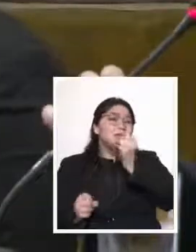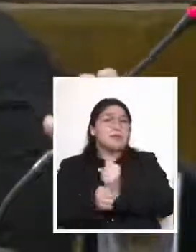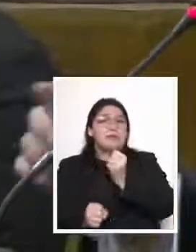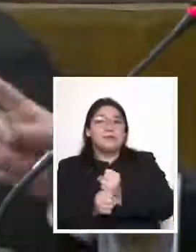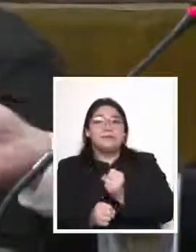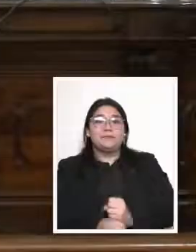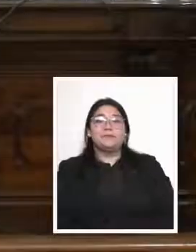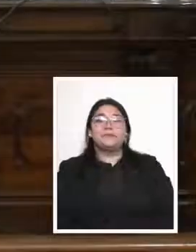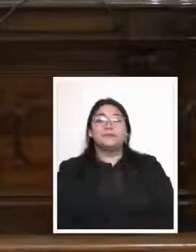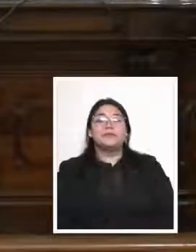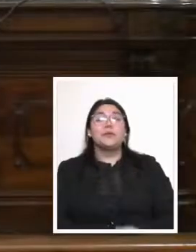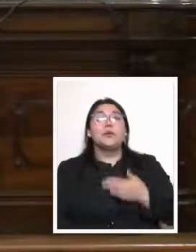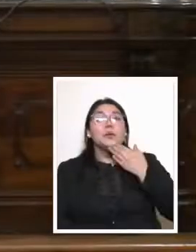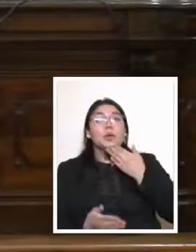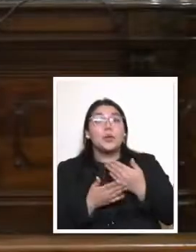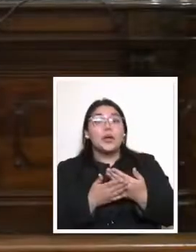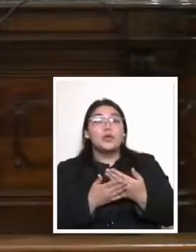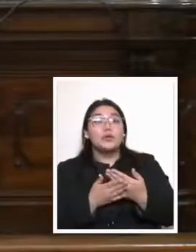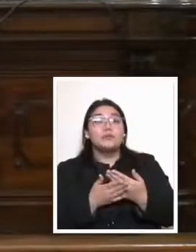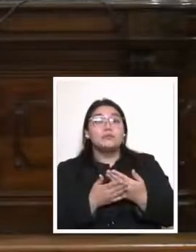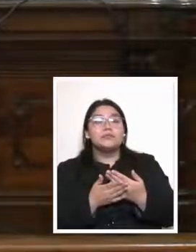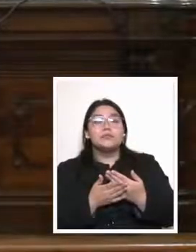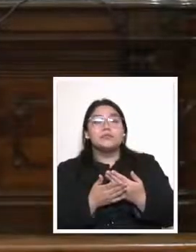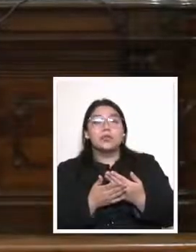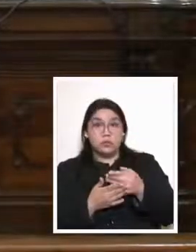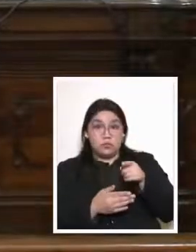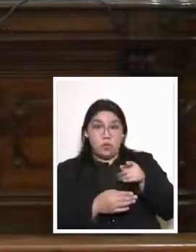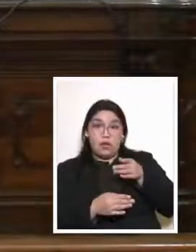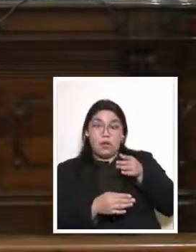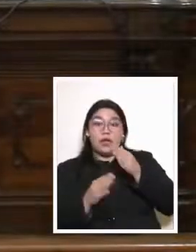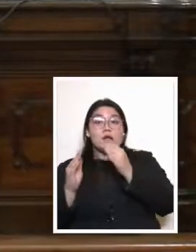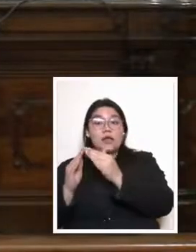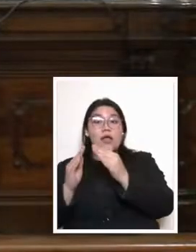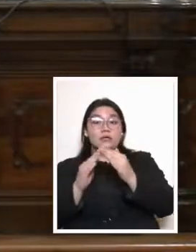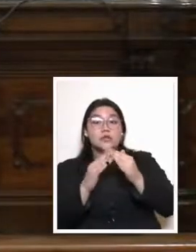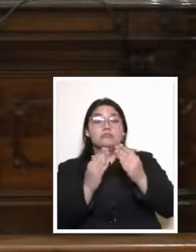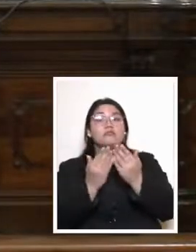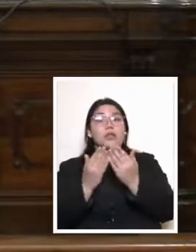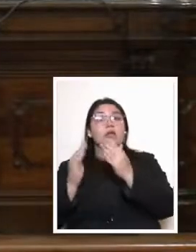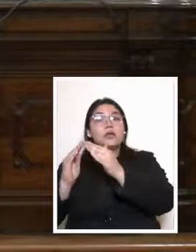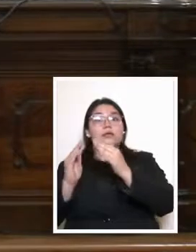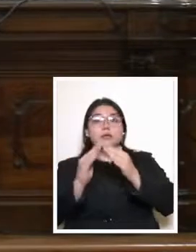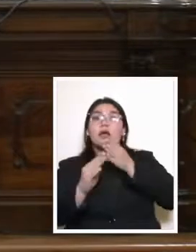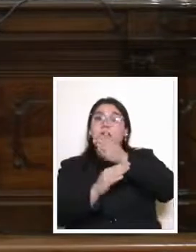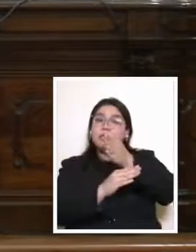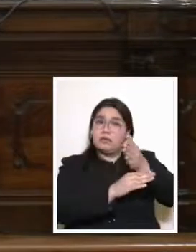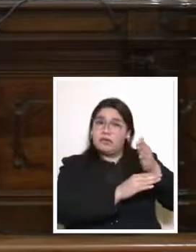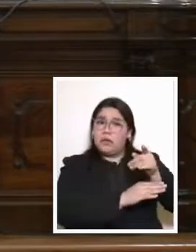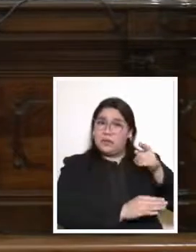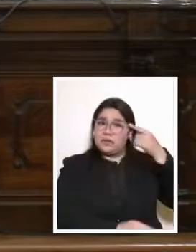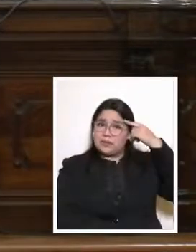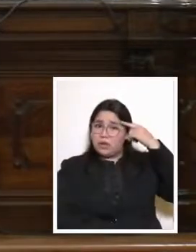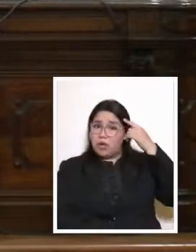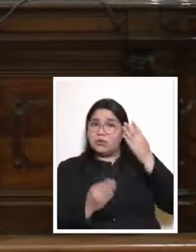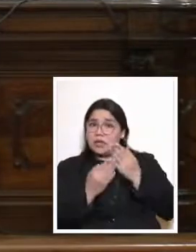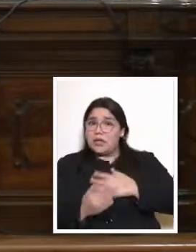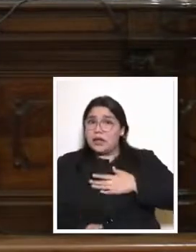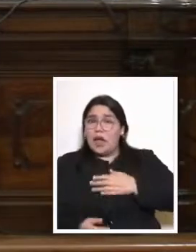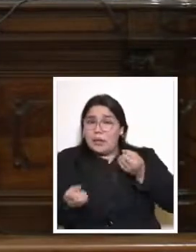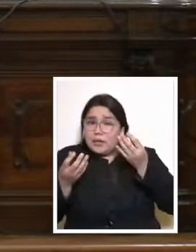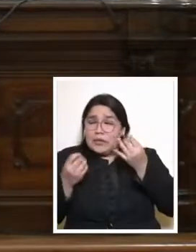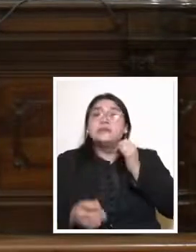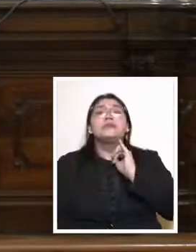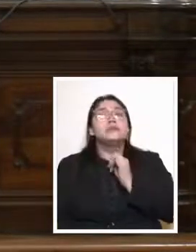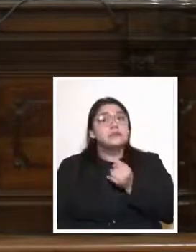Cuando iba a buscar a los estudiantes a sus casas, ¿sentías un interés genuino en cada uno de ellos? Sí, de todas maneras. De hecho, hasta